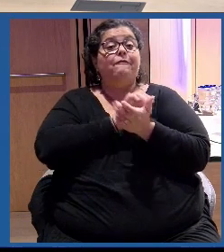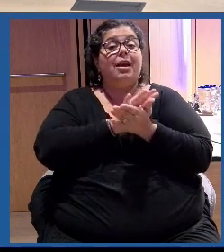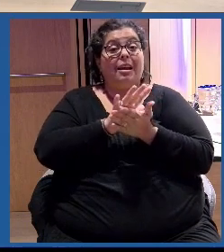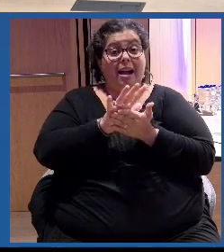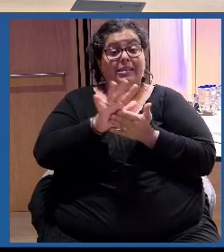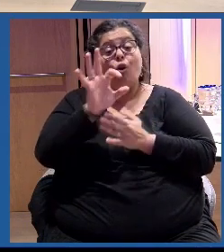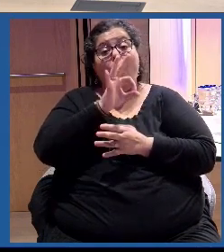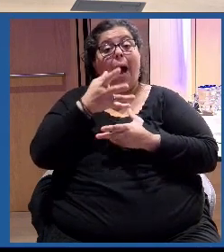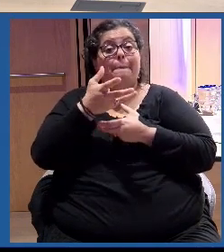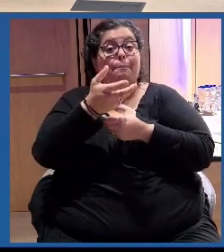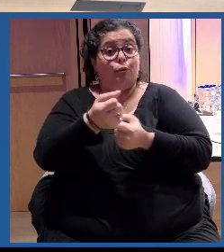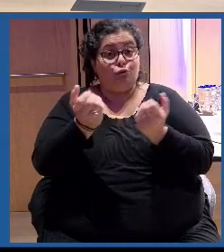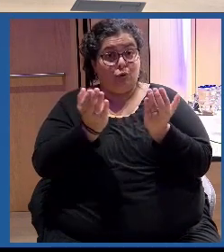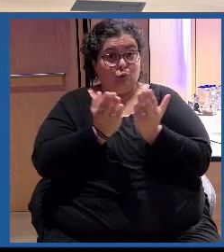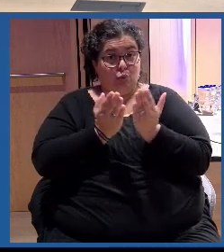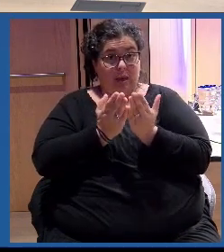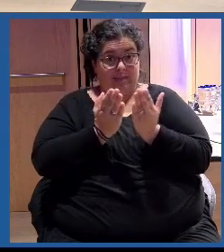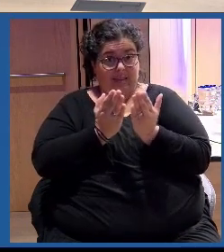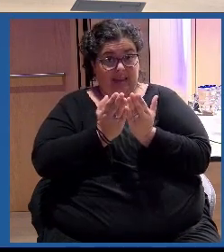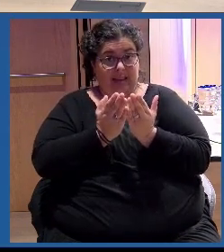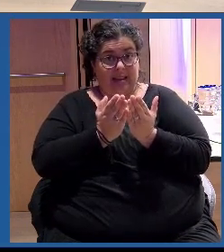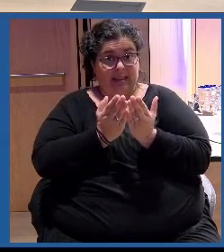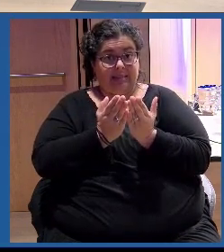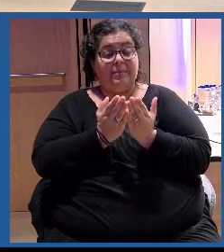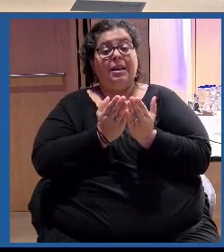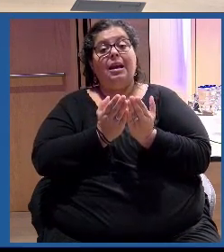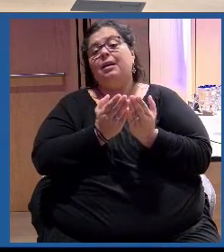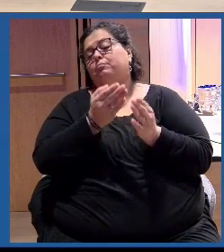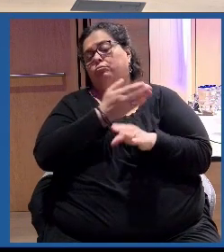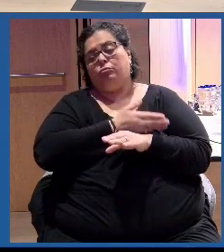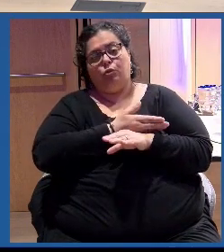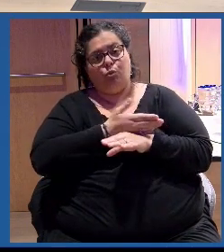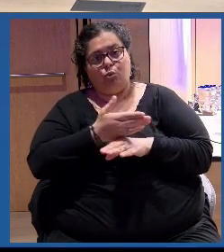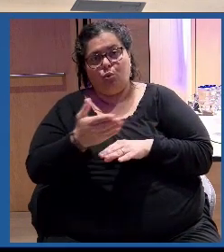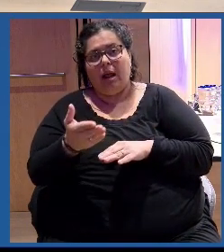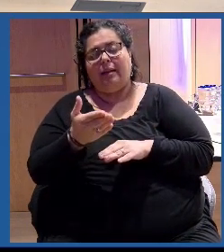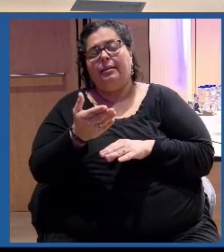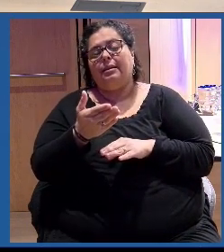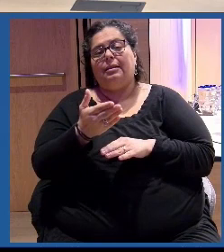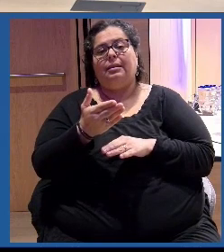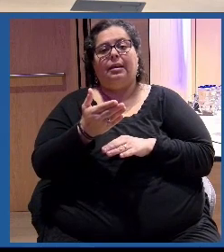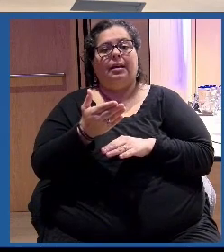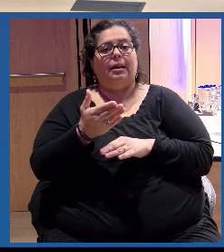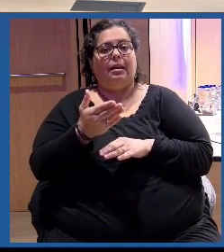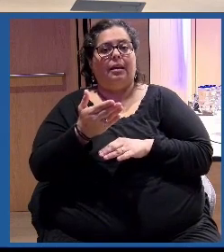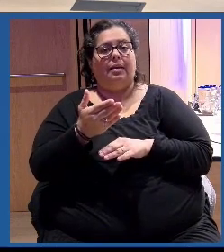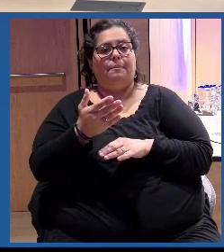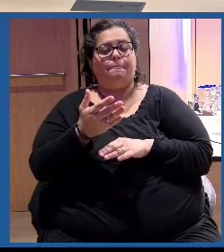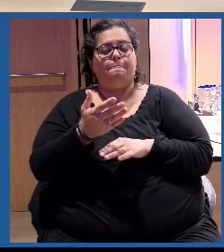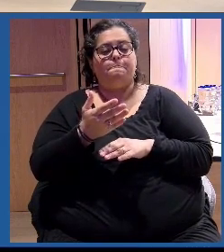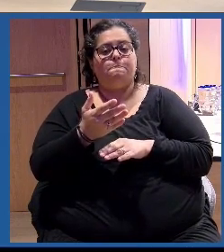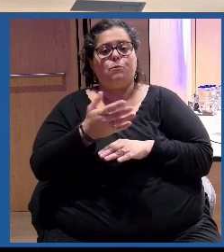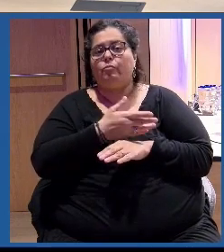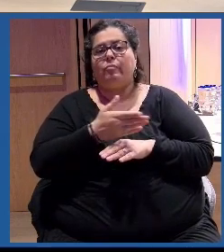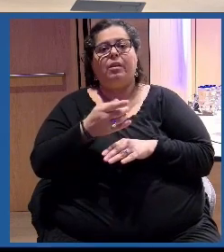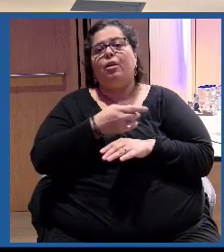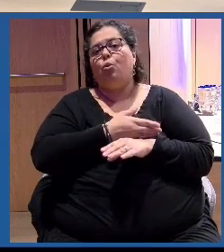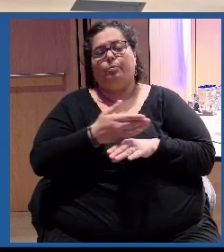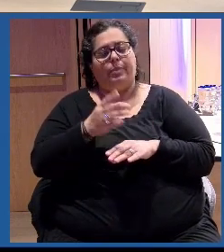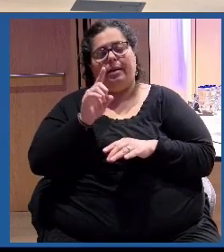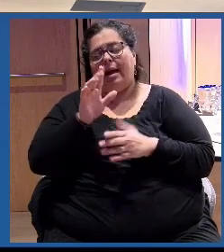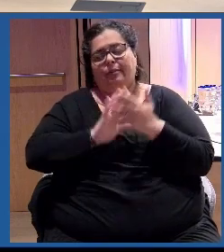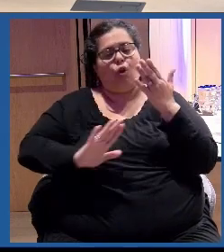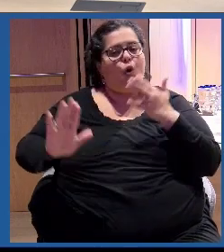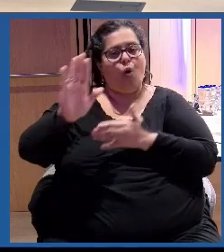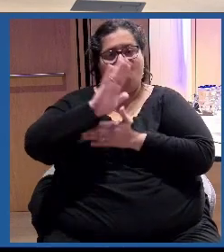los apoyos estudiantiles que se lleven a lo largo y ancho de todo el país, tanto desde los gobiernos departamentales